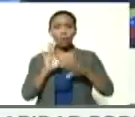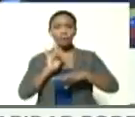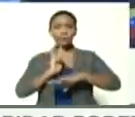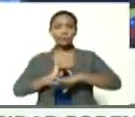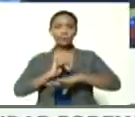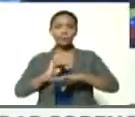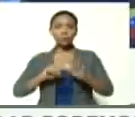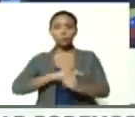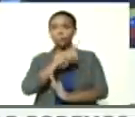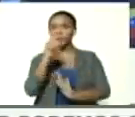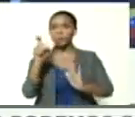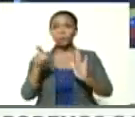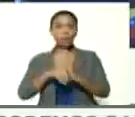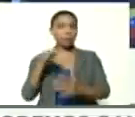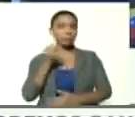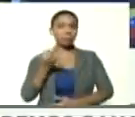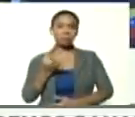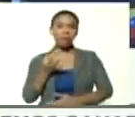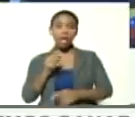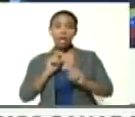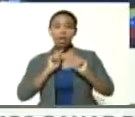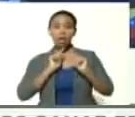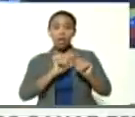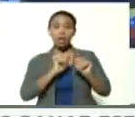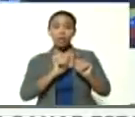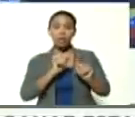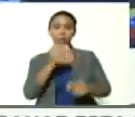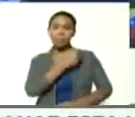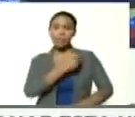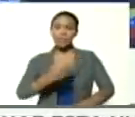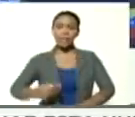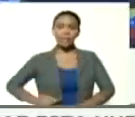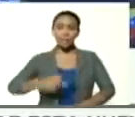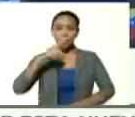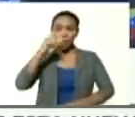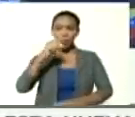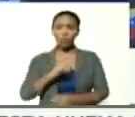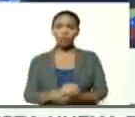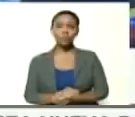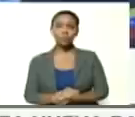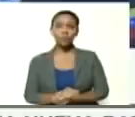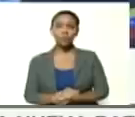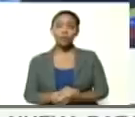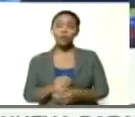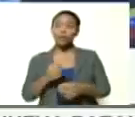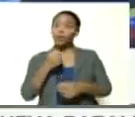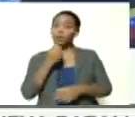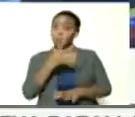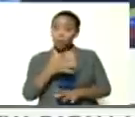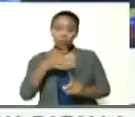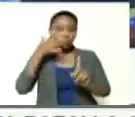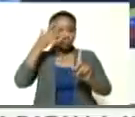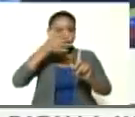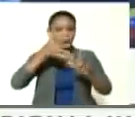por completo la realidad. Y por eso el presidente Nicolás Maduro, bueno, nos ha